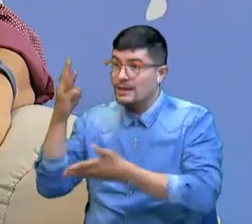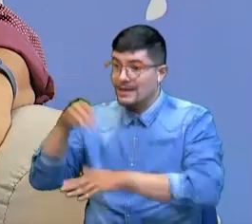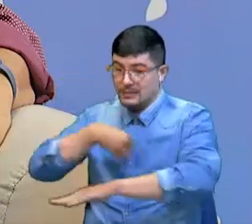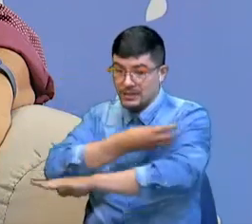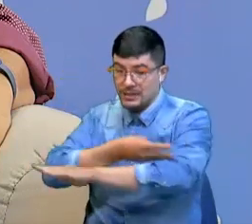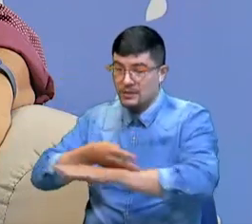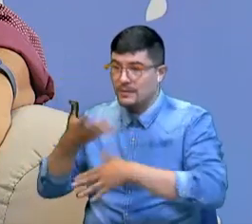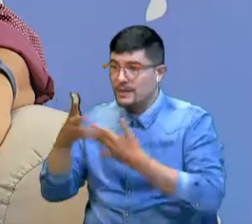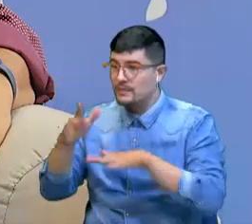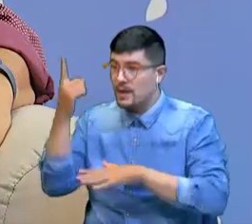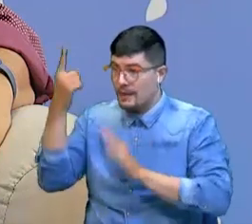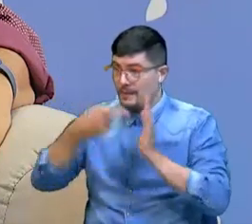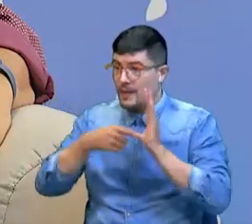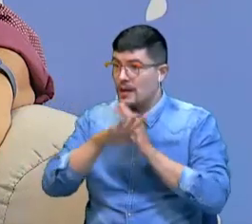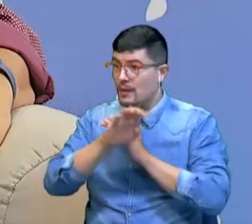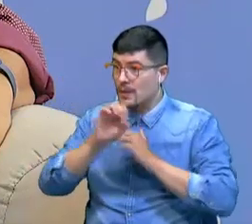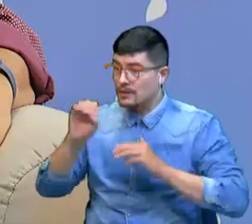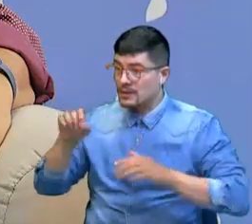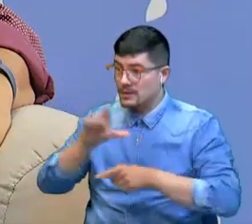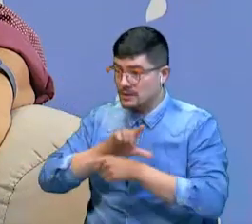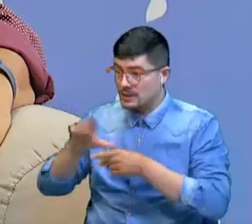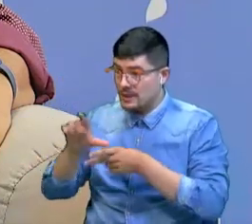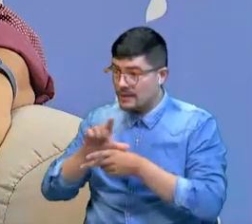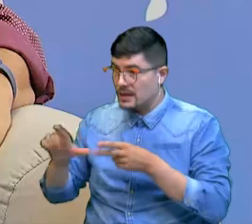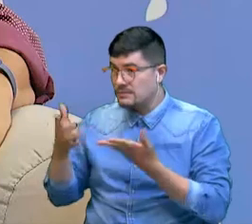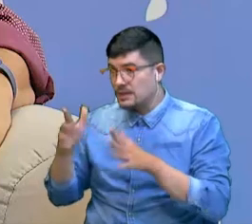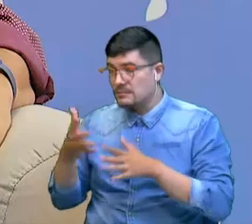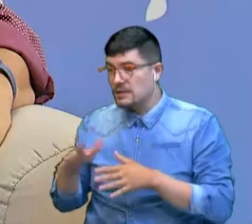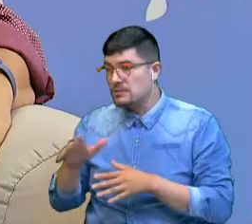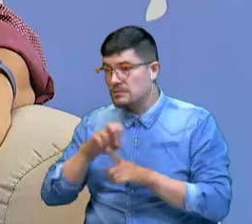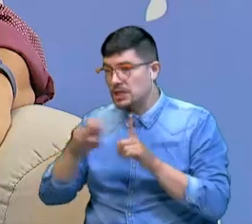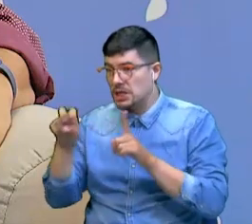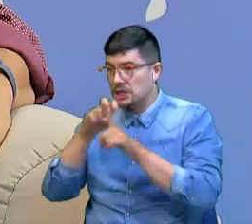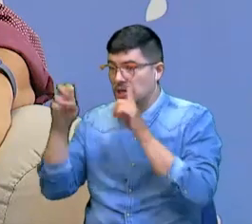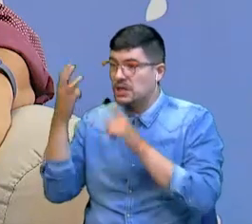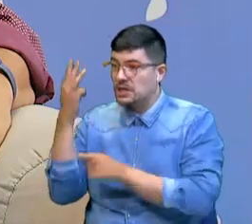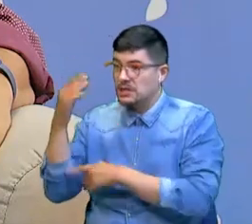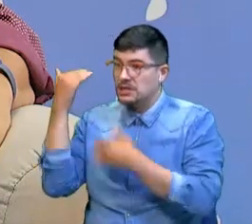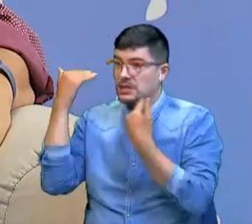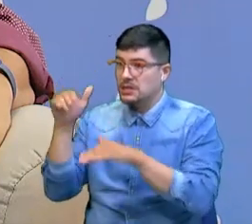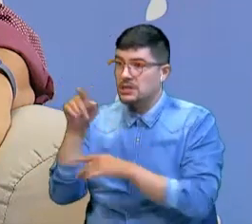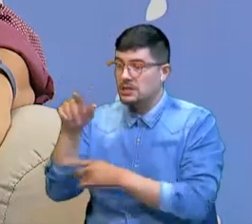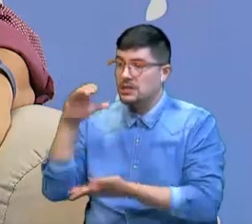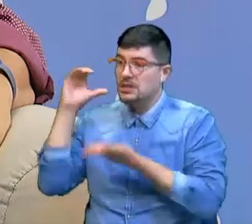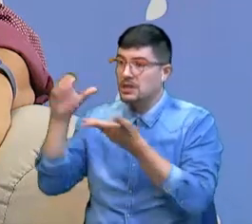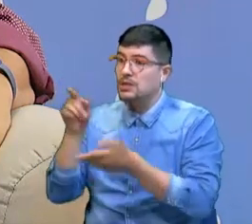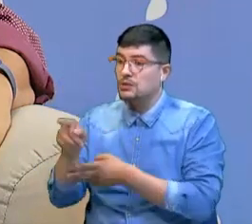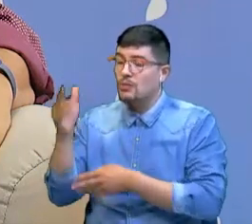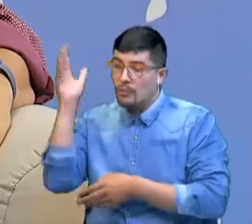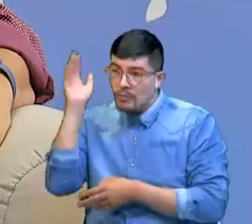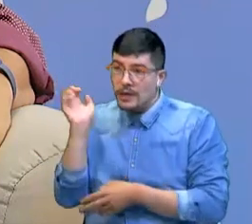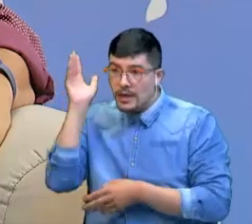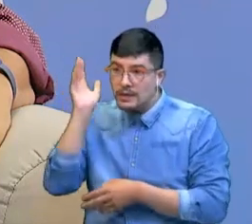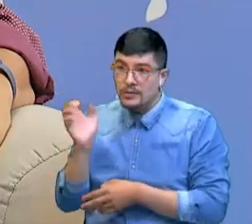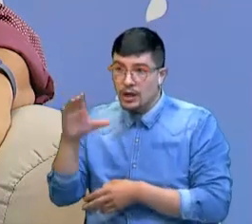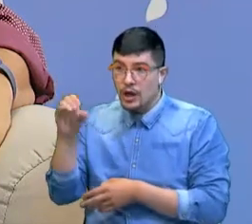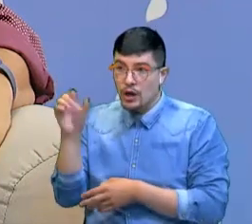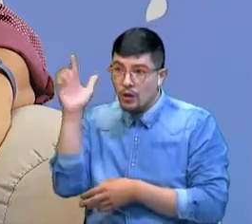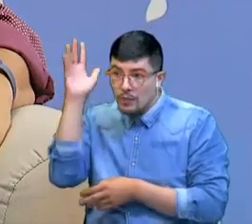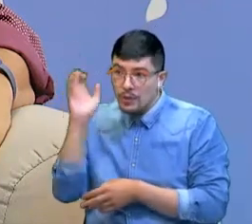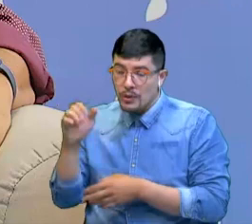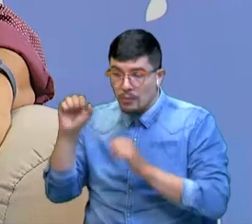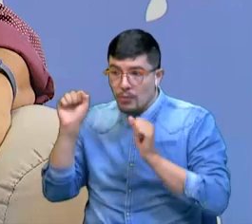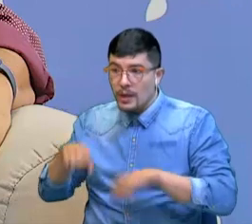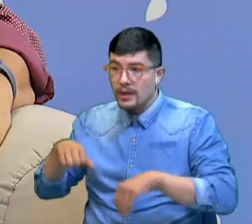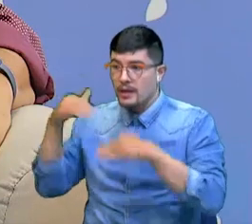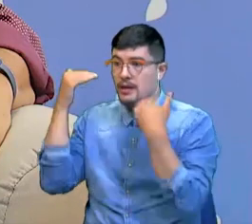con 1.400 semanas, que nos dé un IBL de 3 salarios mínimos, puede quedar con una pensión de